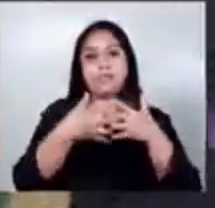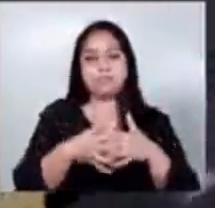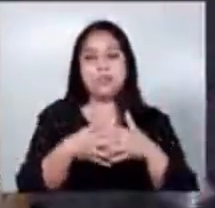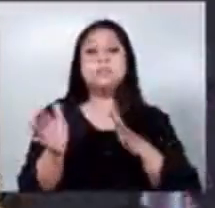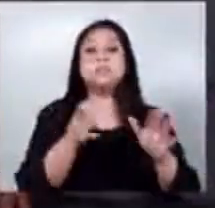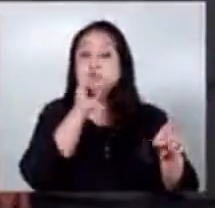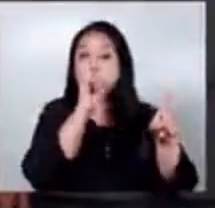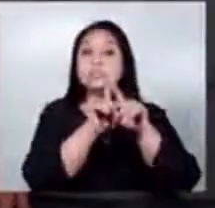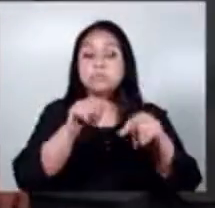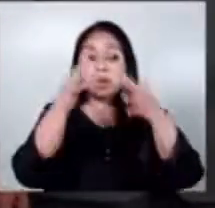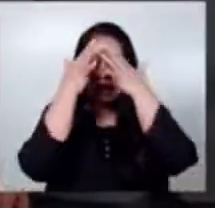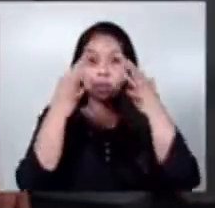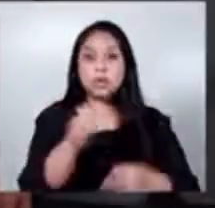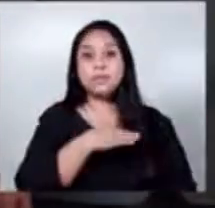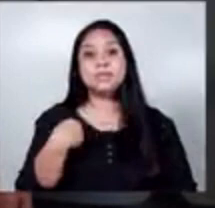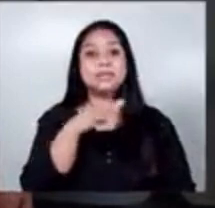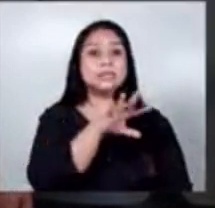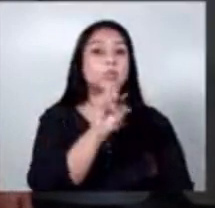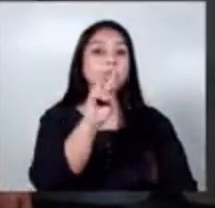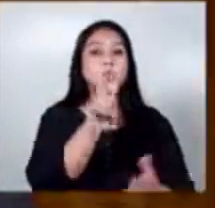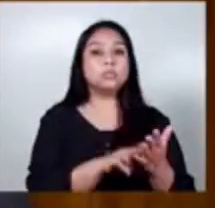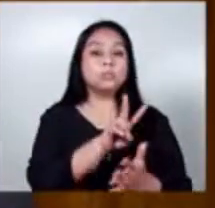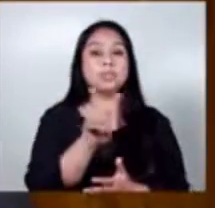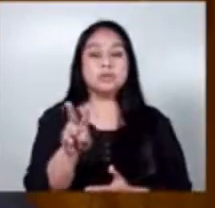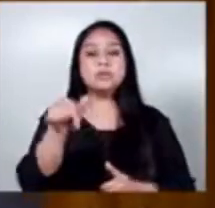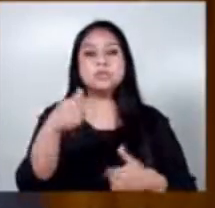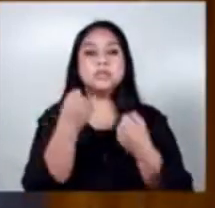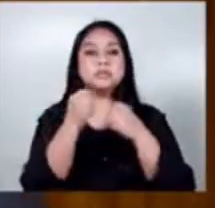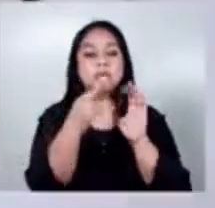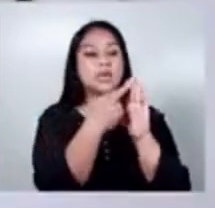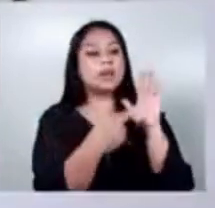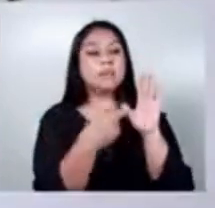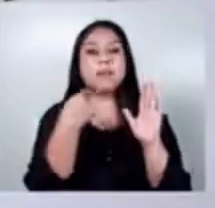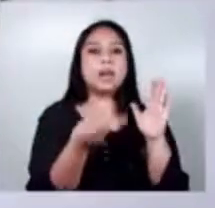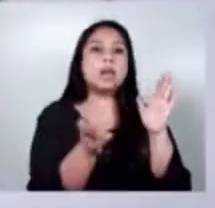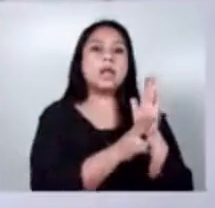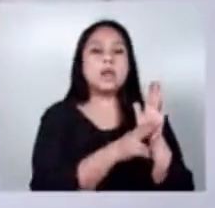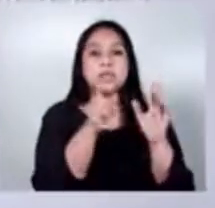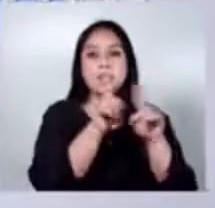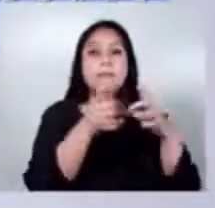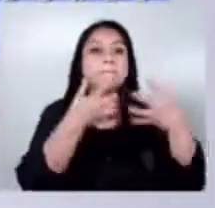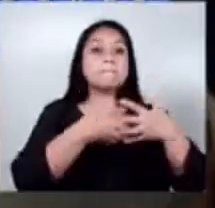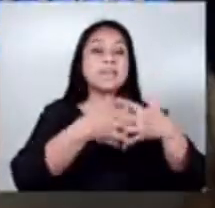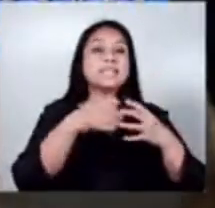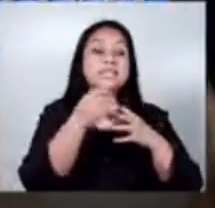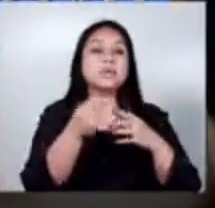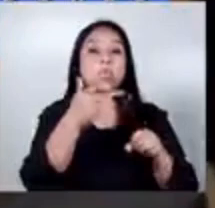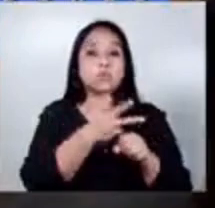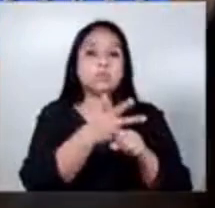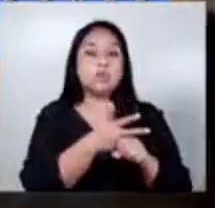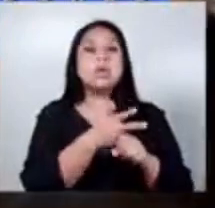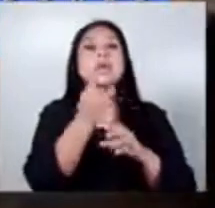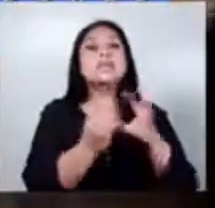y laboral. Con el Acuerdo Ministerial 50-2022, se creó el Reglamento para el Registro de Reclutadores de